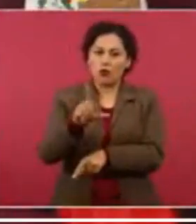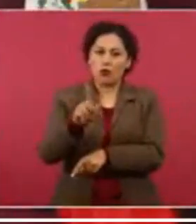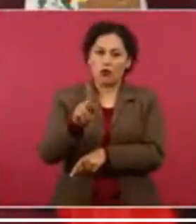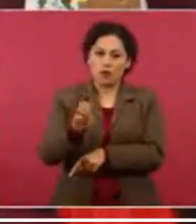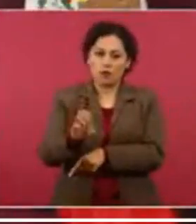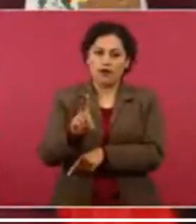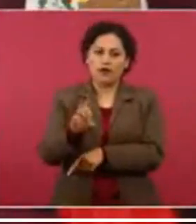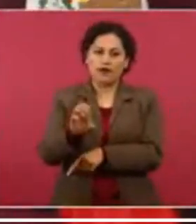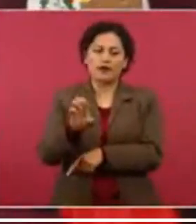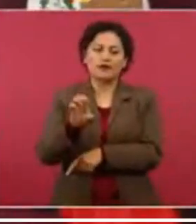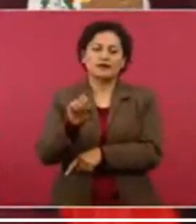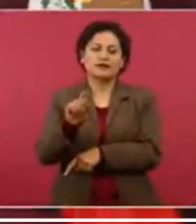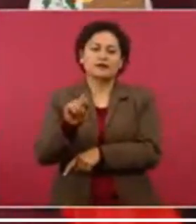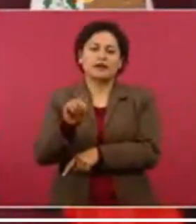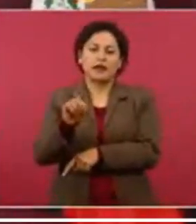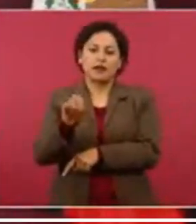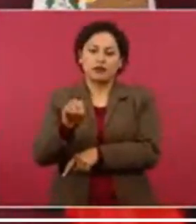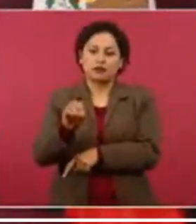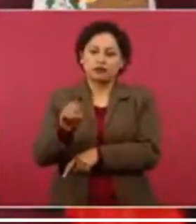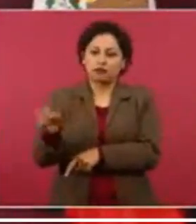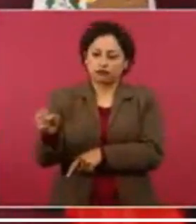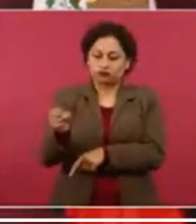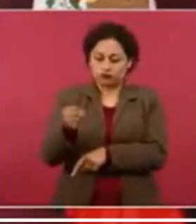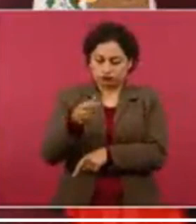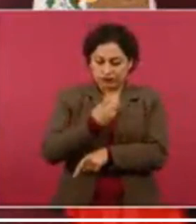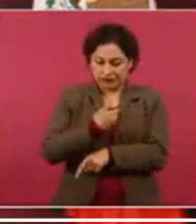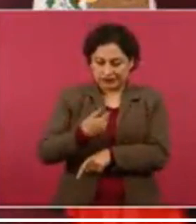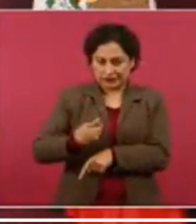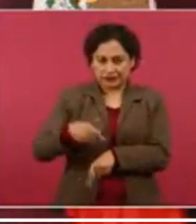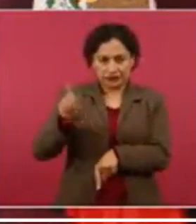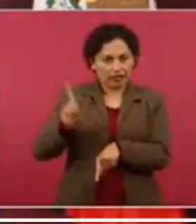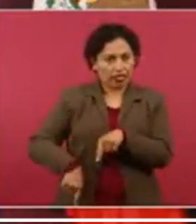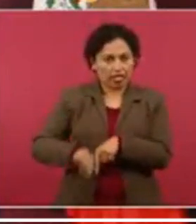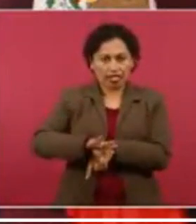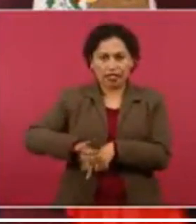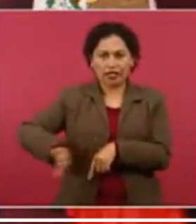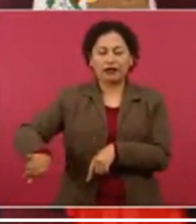con estrategias mediáticas,